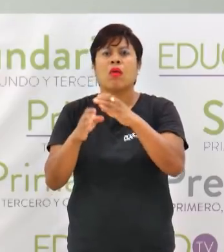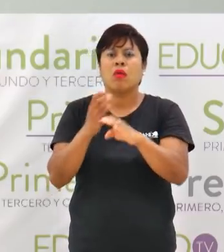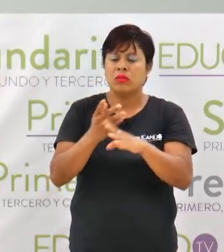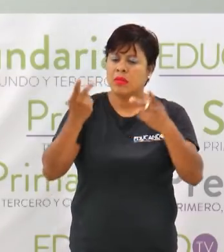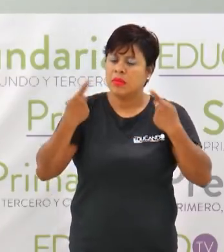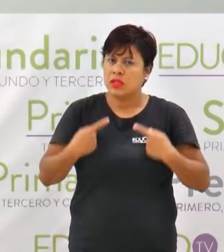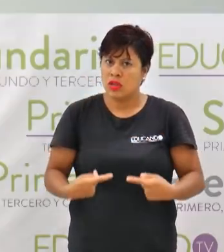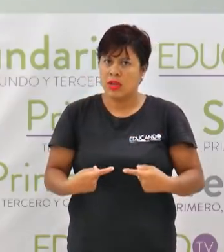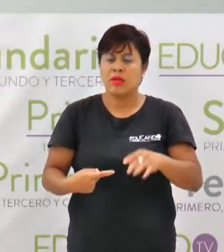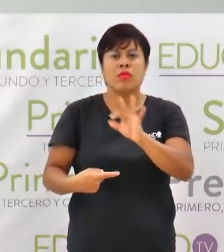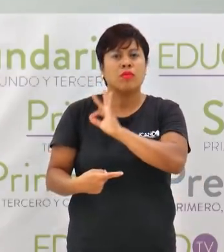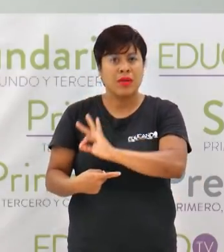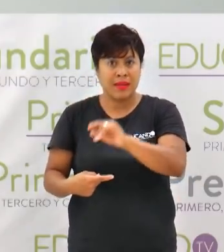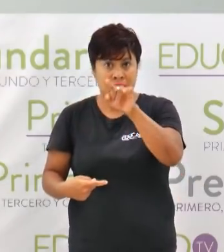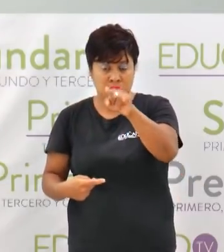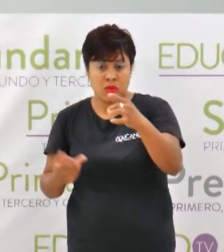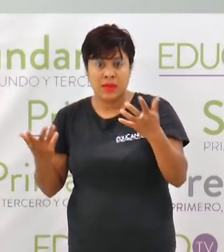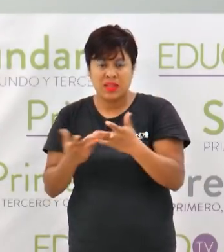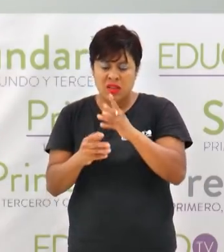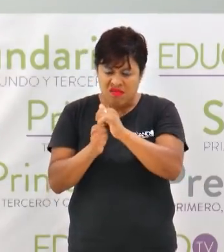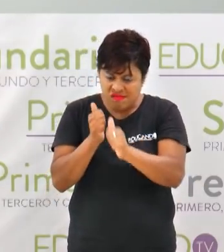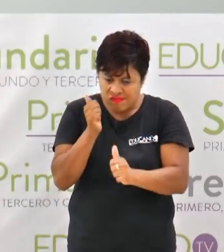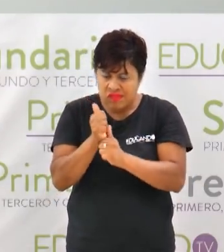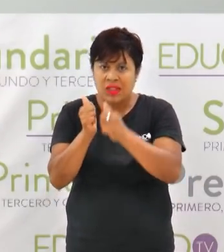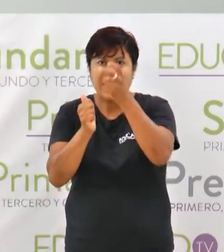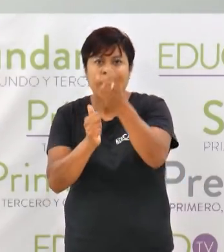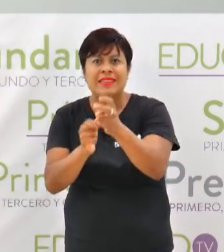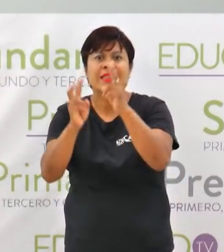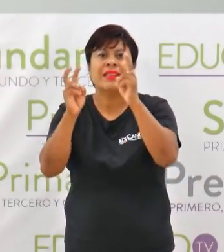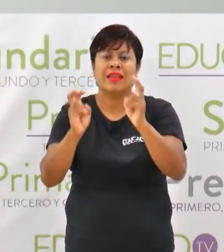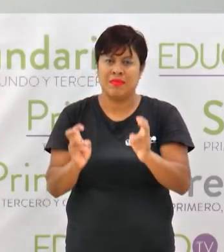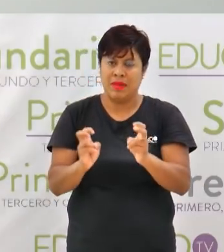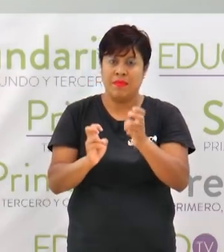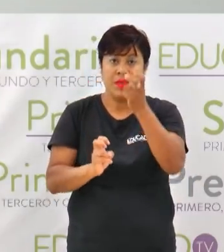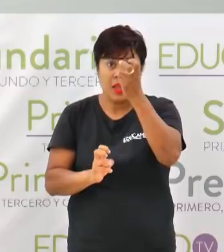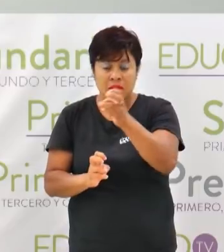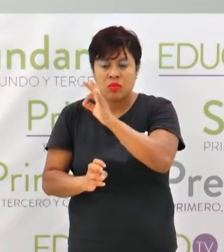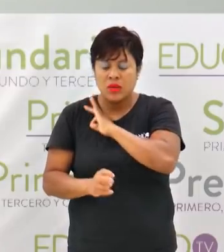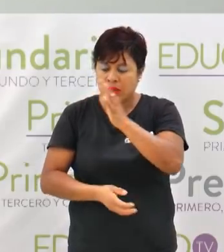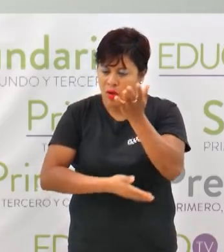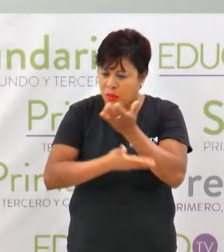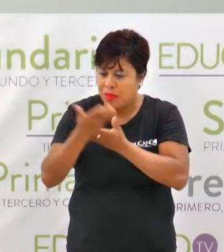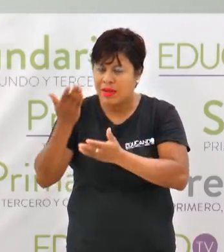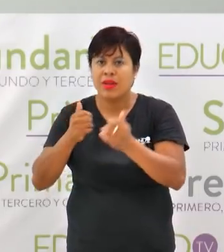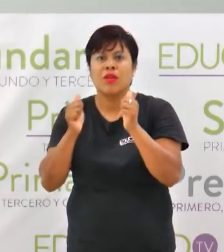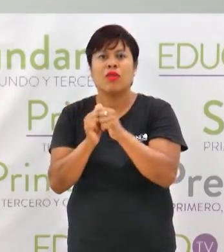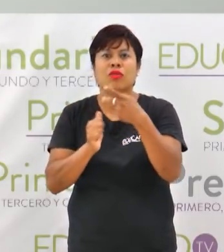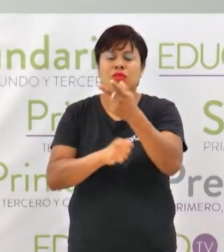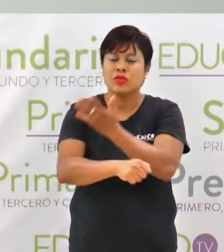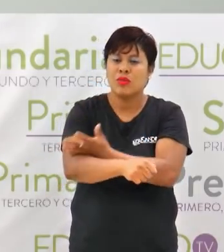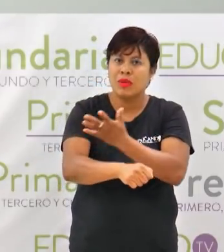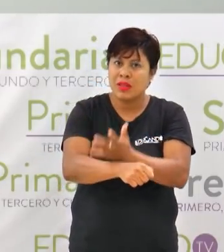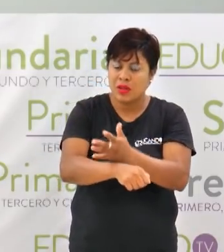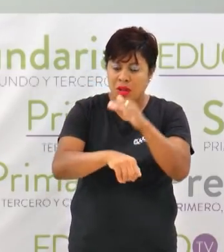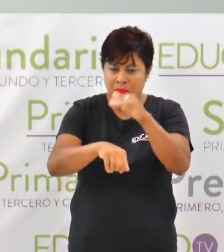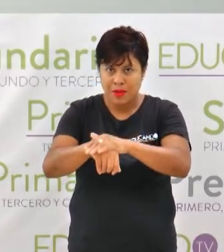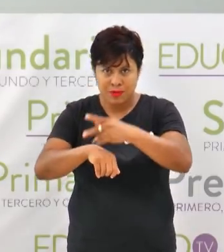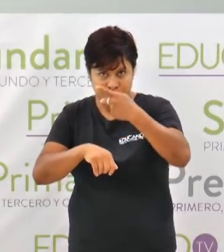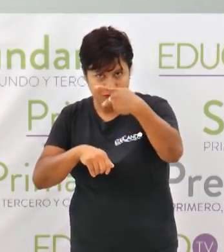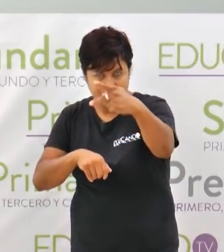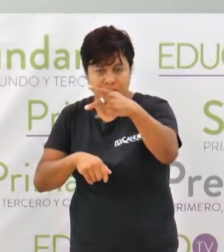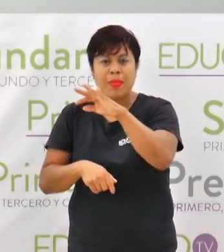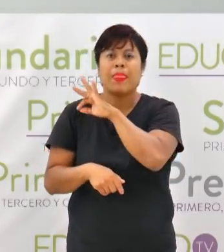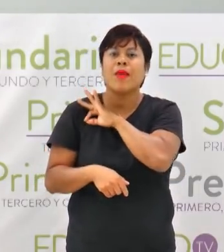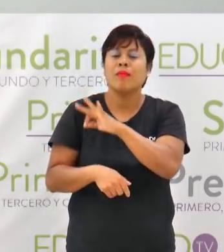de personas que te permitan reforzar este tema y sobre todo compartirlo con algunos compañeros, amigos tuyos,